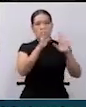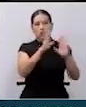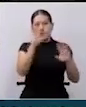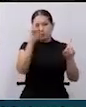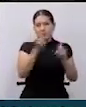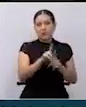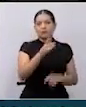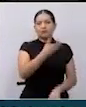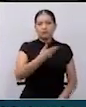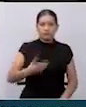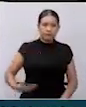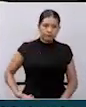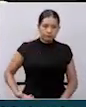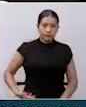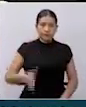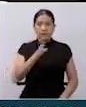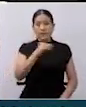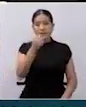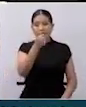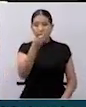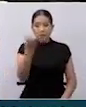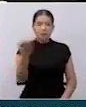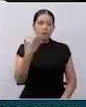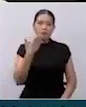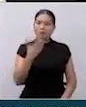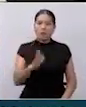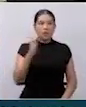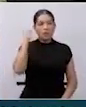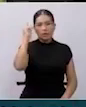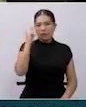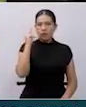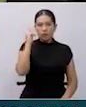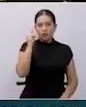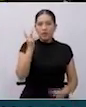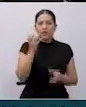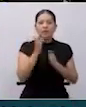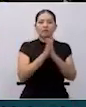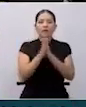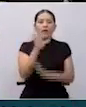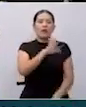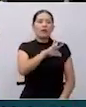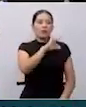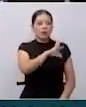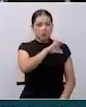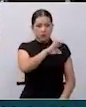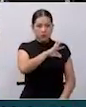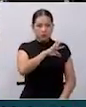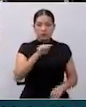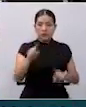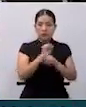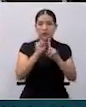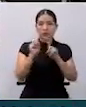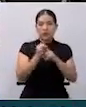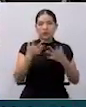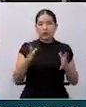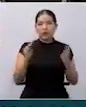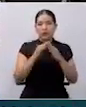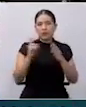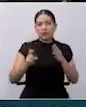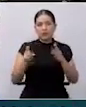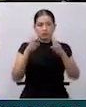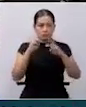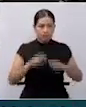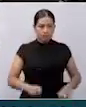Y eso algunos malos políticos se aprovechan, ¿no? Son situaciones que hay que analizar.